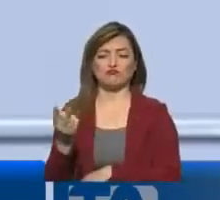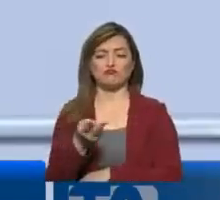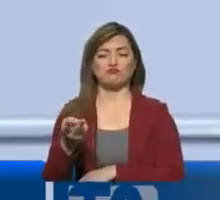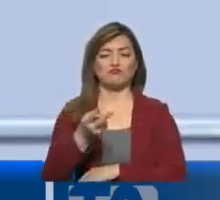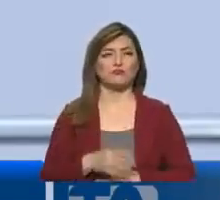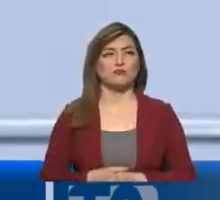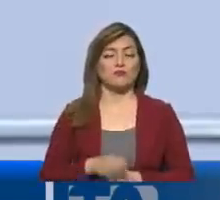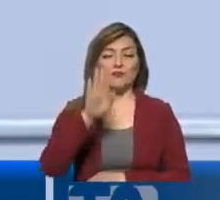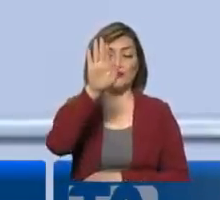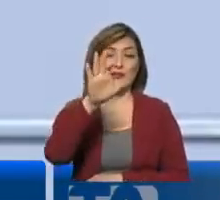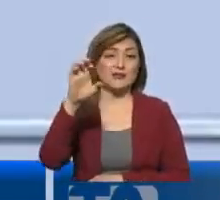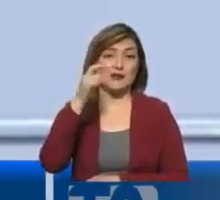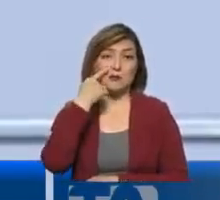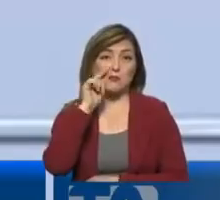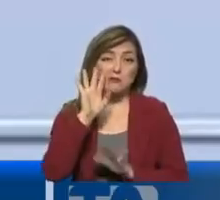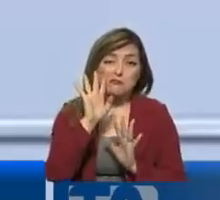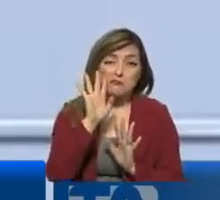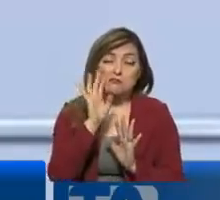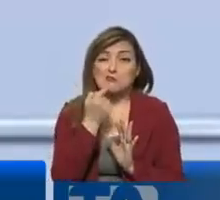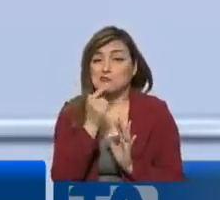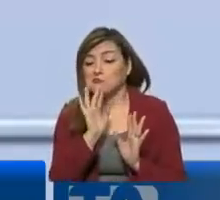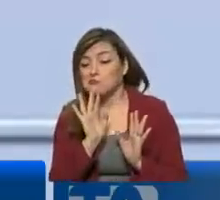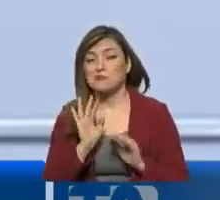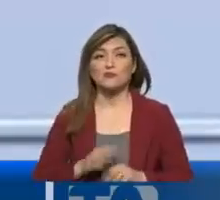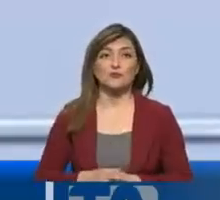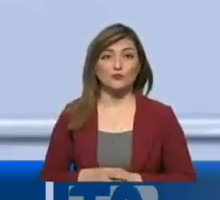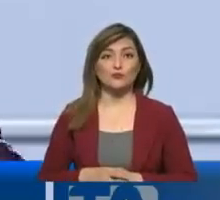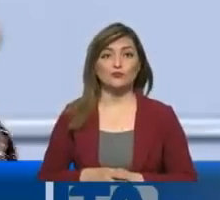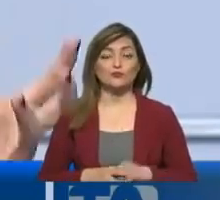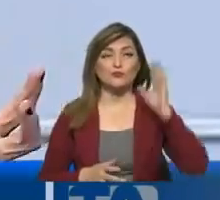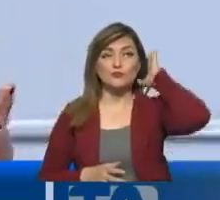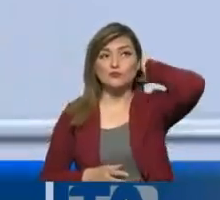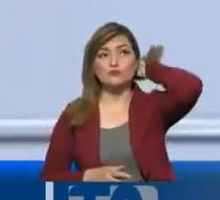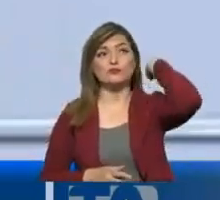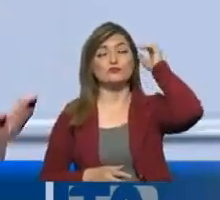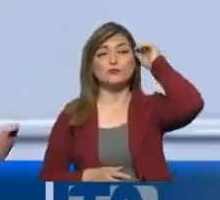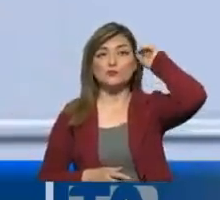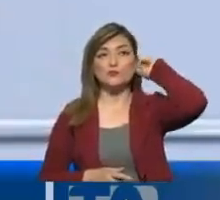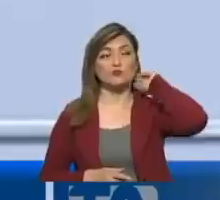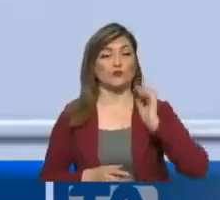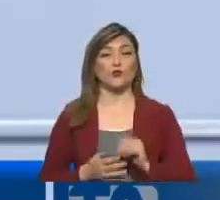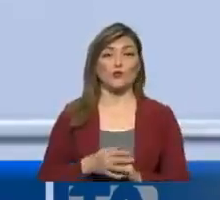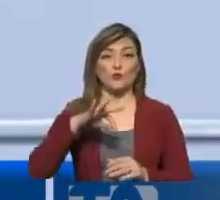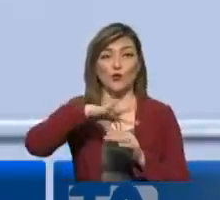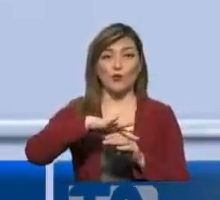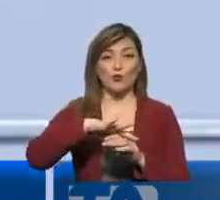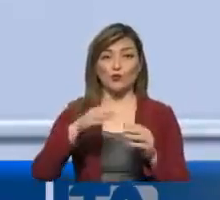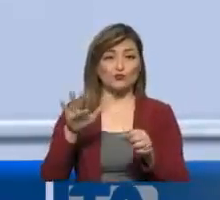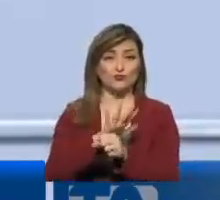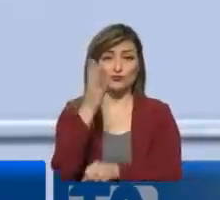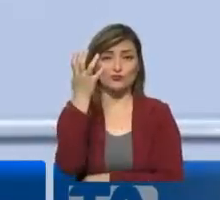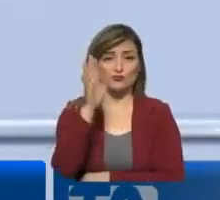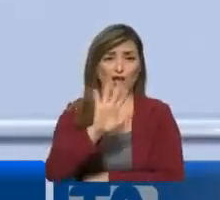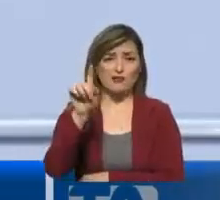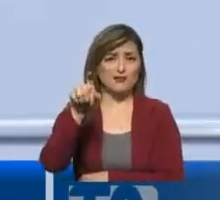no haga una observación en ese sentido. Entendería que no hay, porque los votos, digamos, válidos son los suficientes y